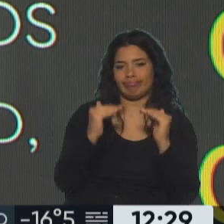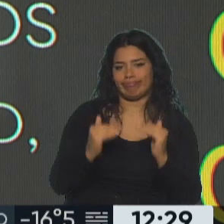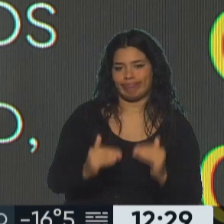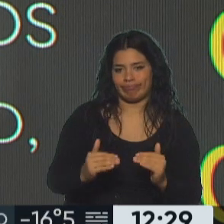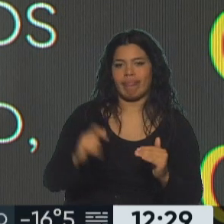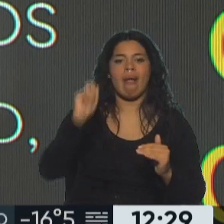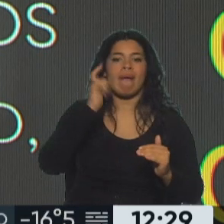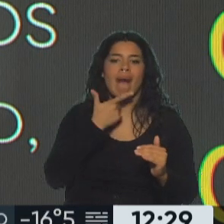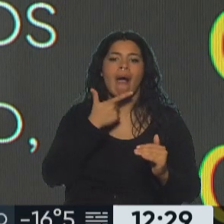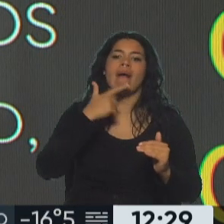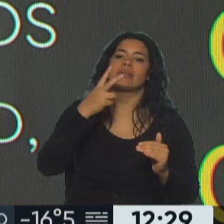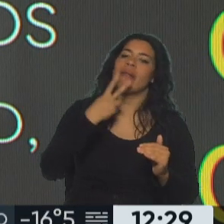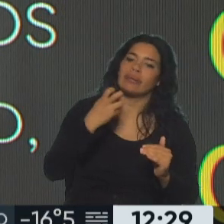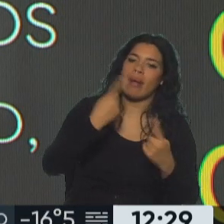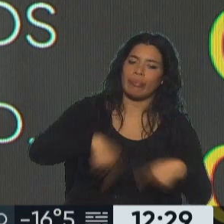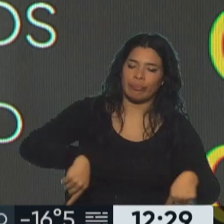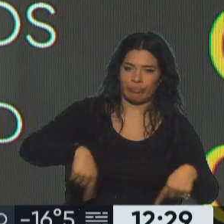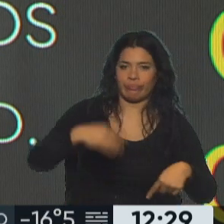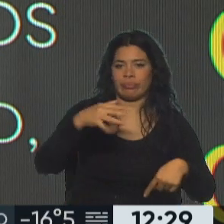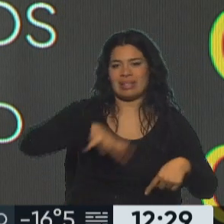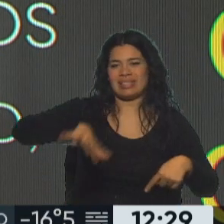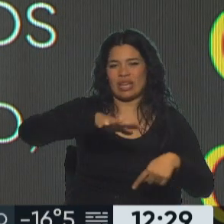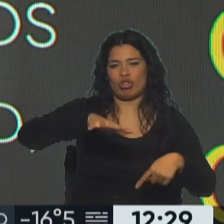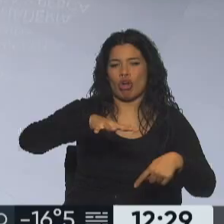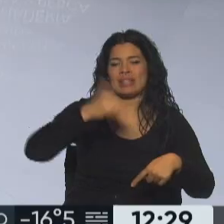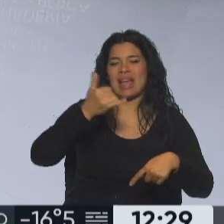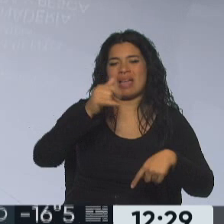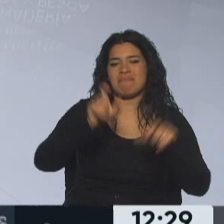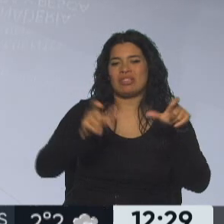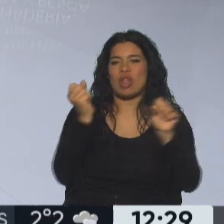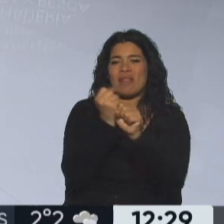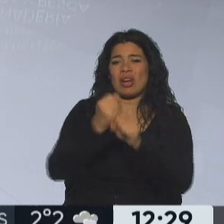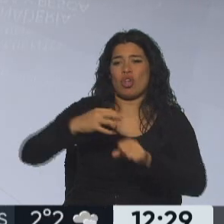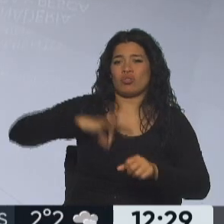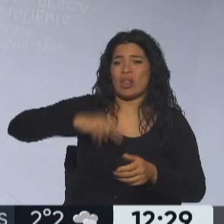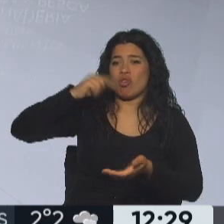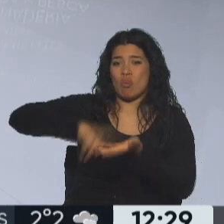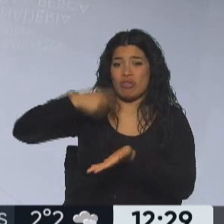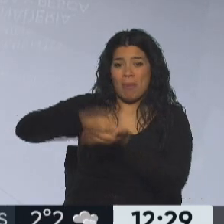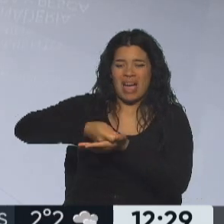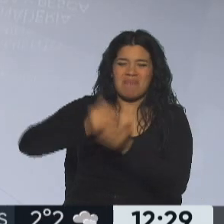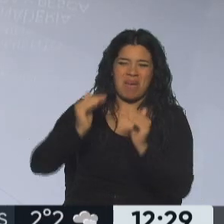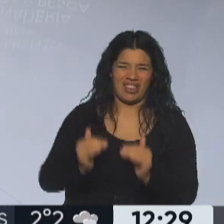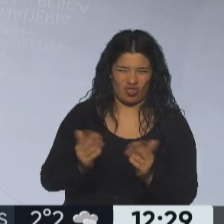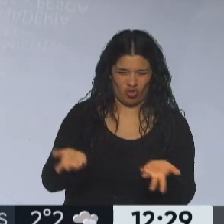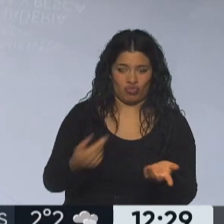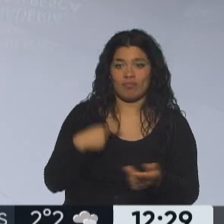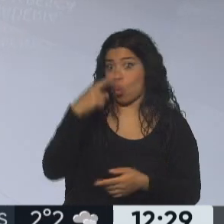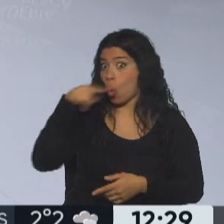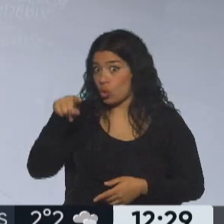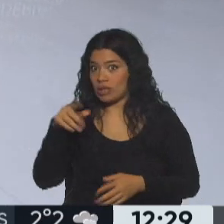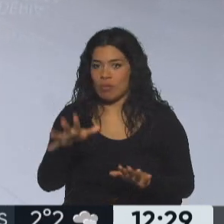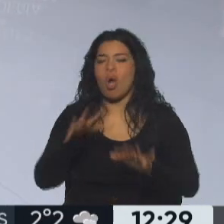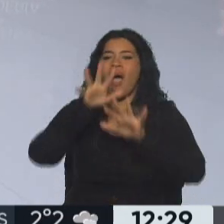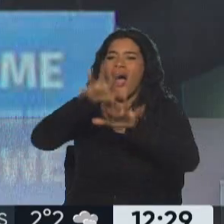de electricidad y gas, bueno, otros sectores con menor cantidad de trabajadores. Te destaco uno solo. Vamos. ¿Me dejás? Agricultura,